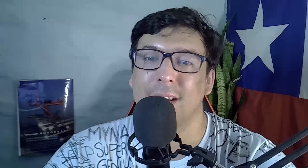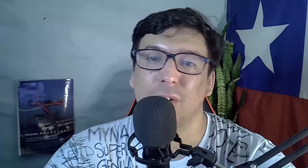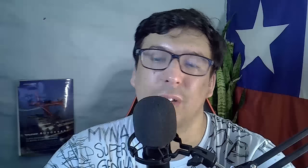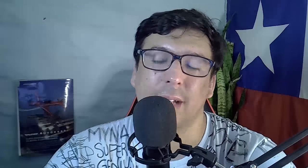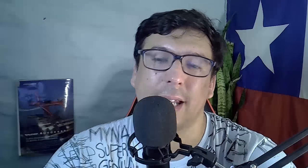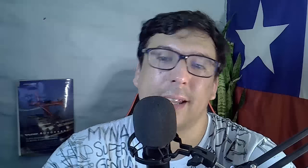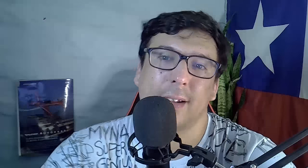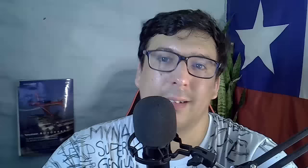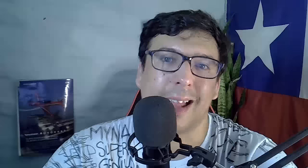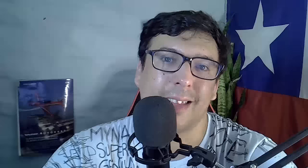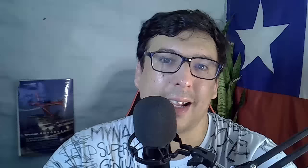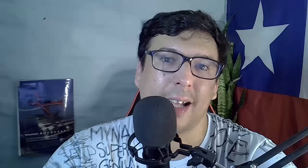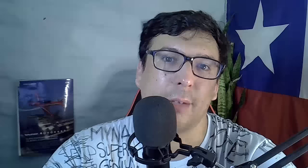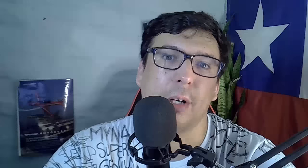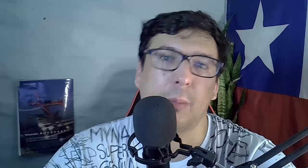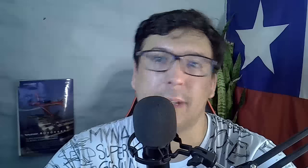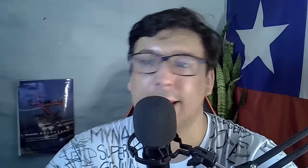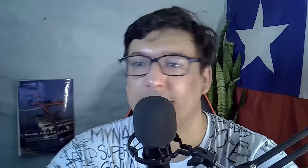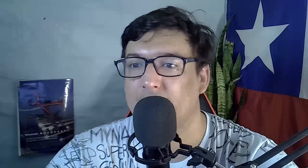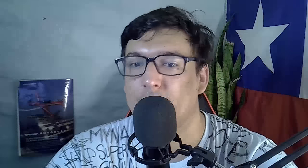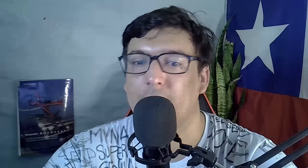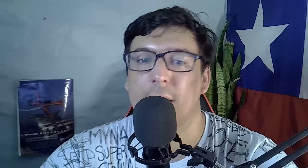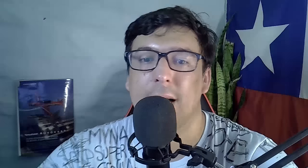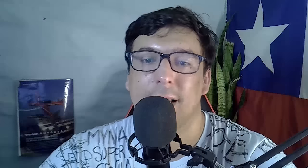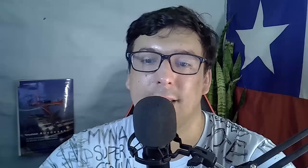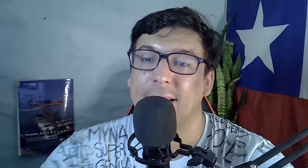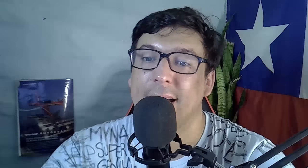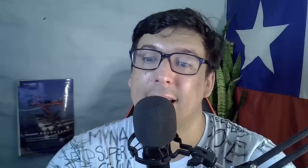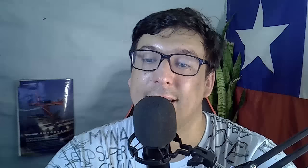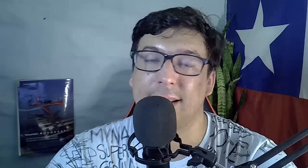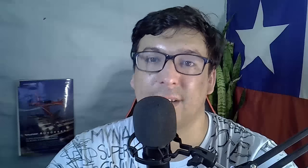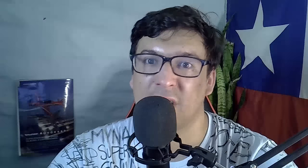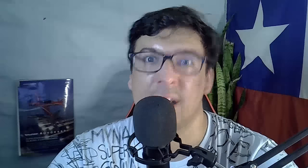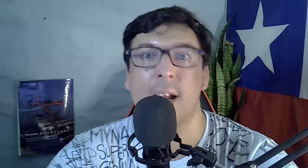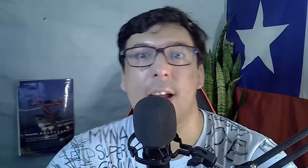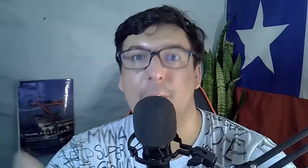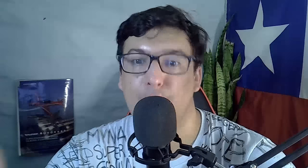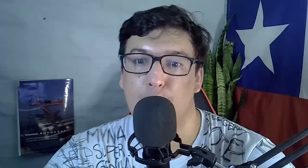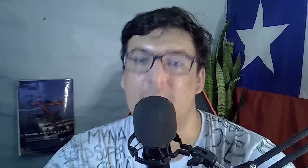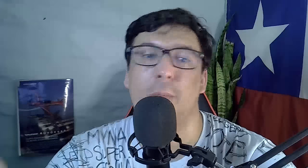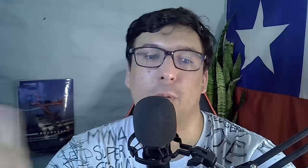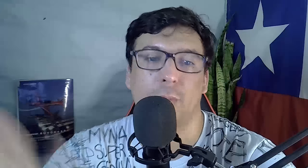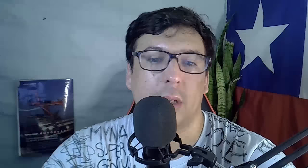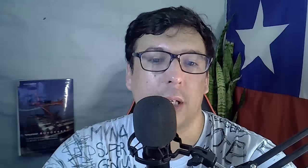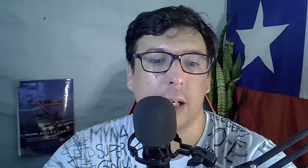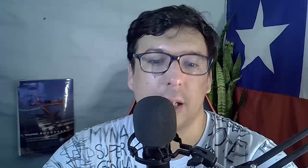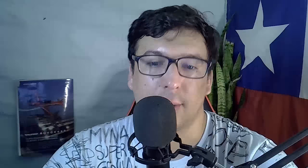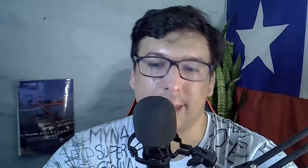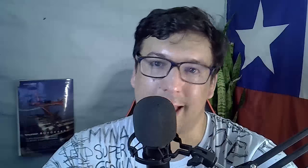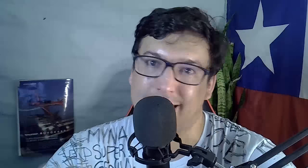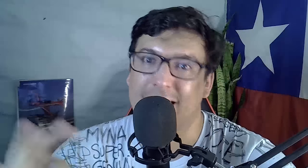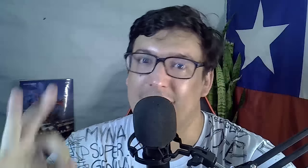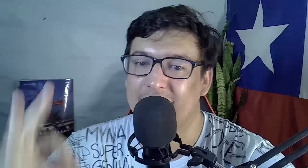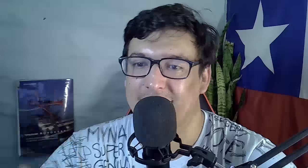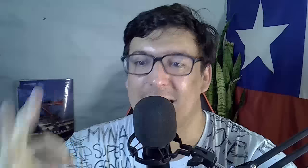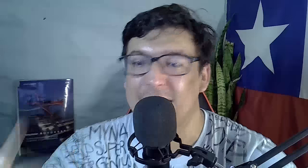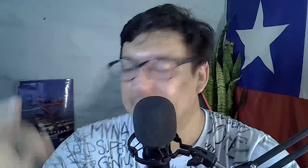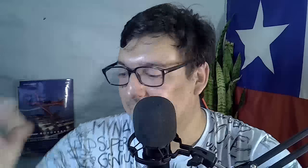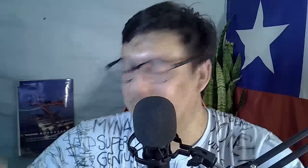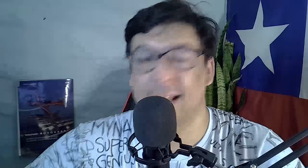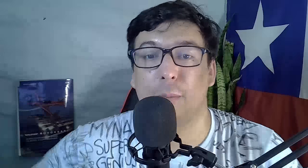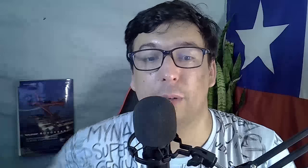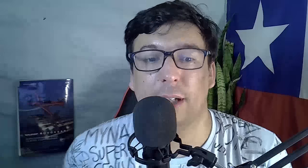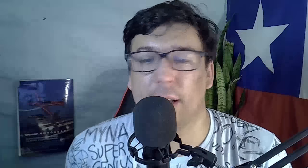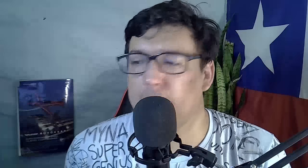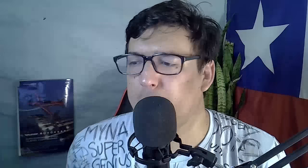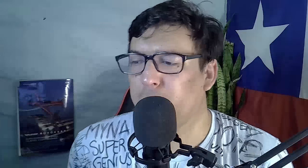hacen eso, se ve que la sacan y bueno, mandan así nomás. Se ve que la cereza chilena es premium, o sea, de excelente